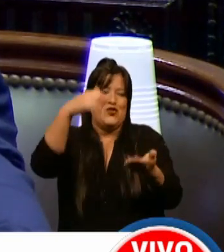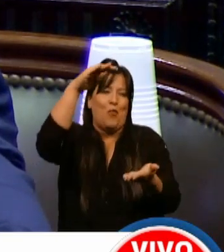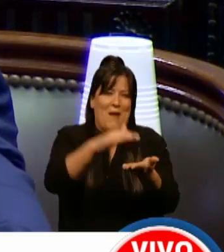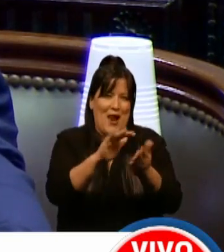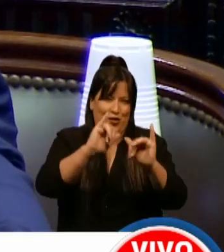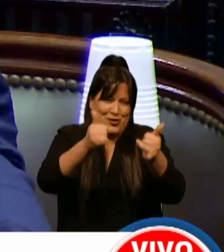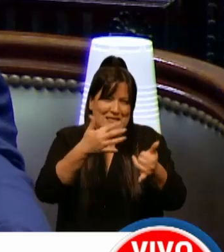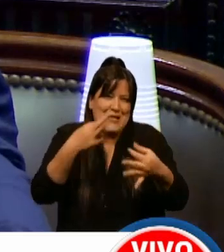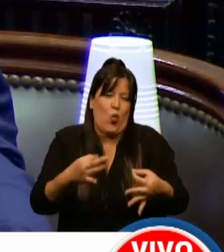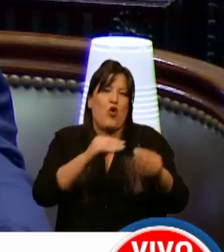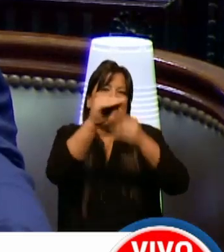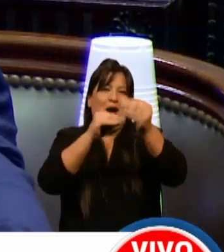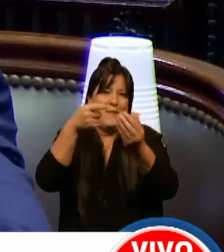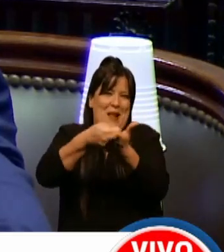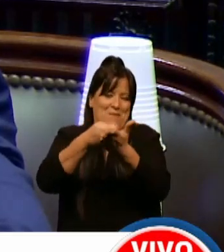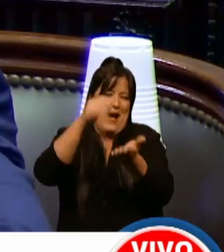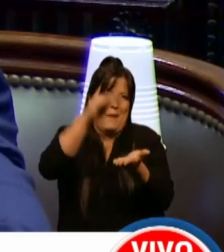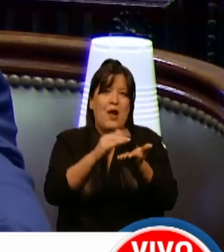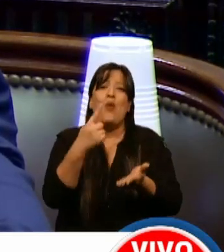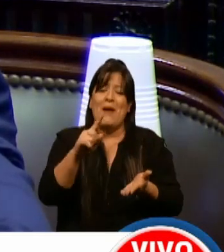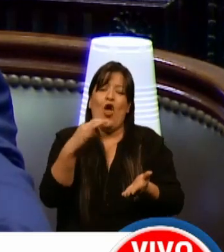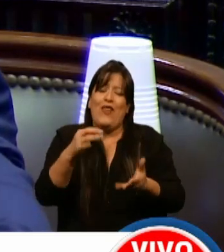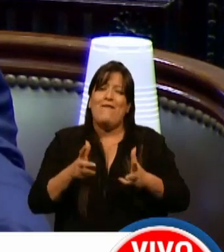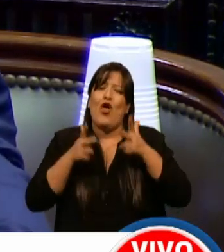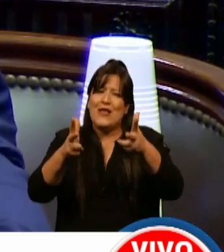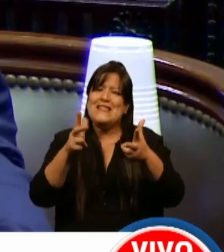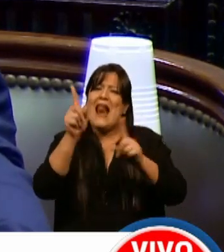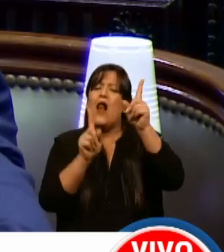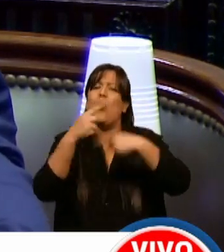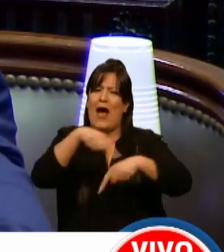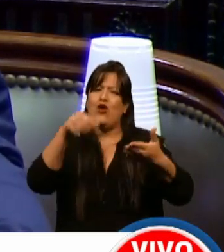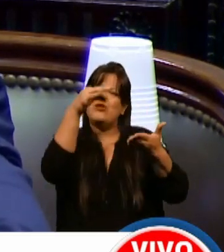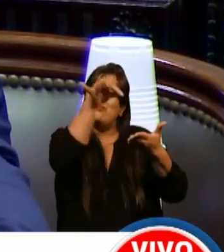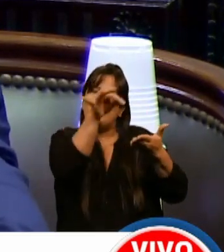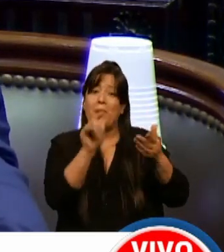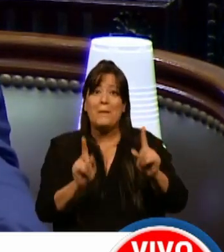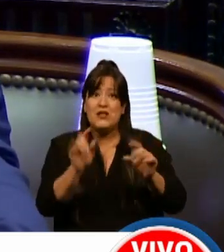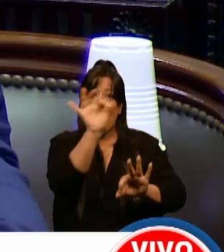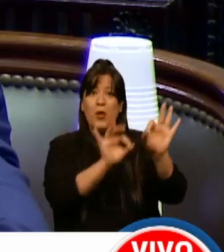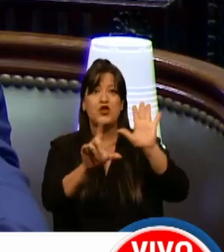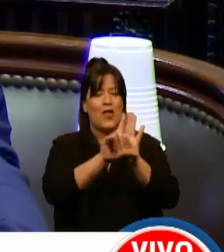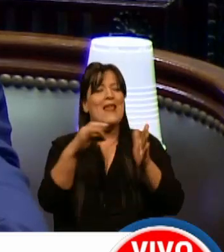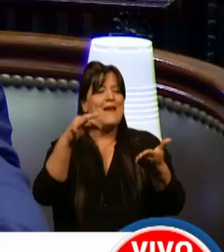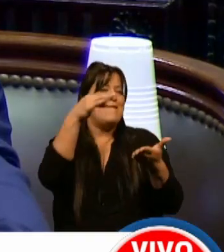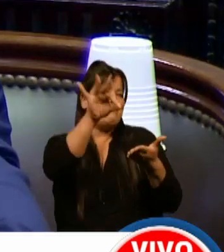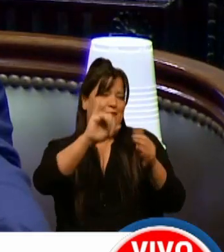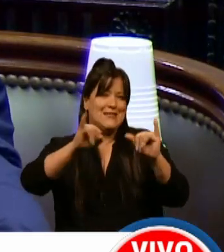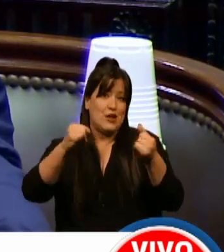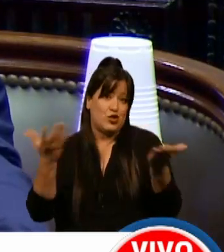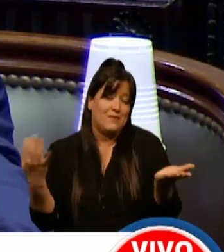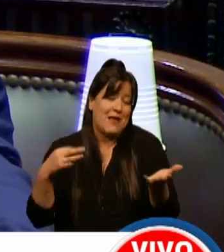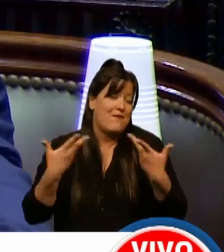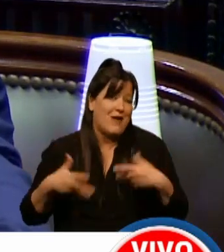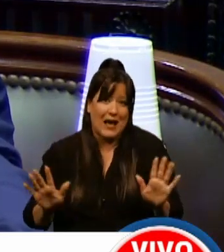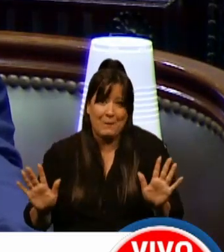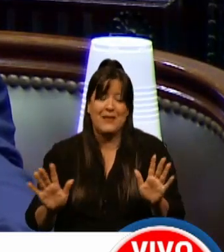hacer, no sería honesto si yo no hago algunas observaciones a este proyecto de ley. Primero,